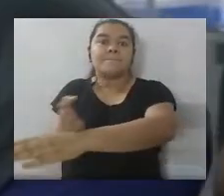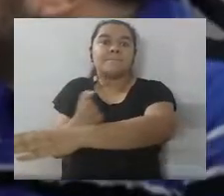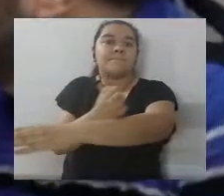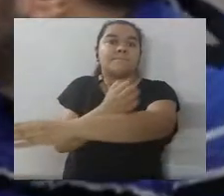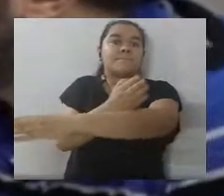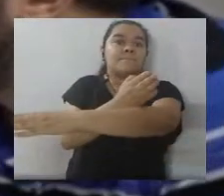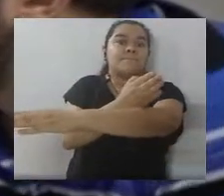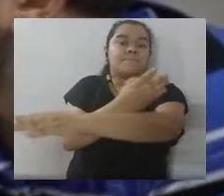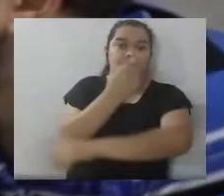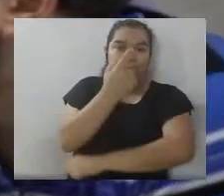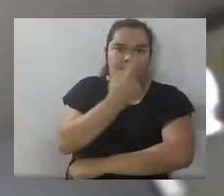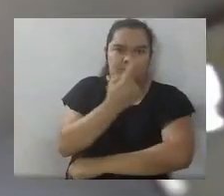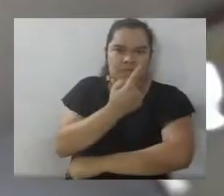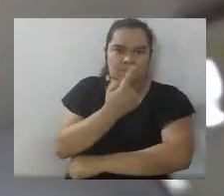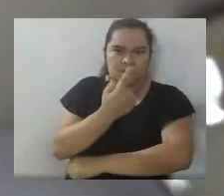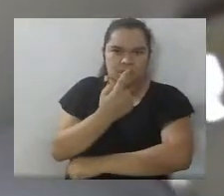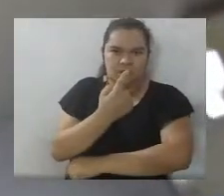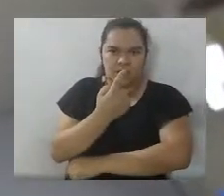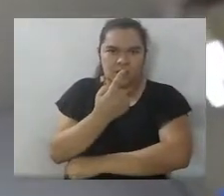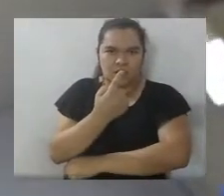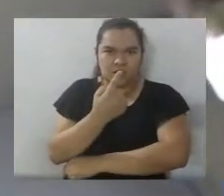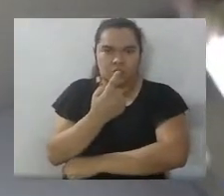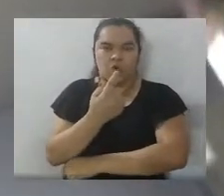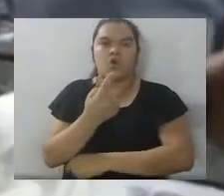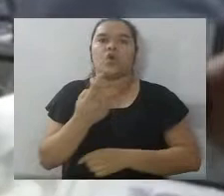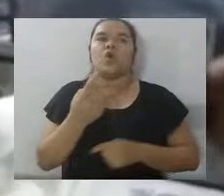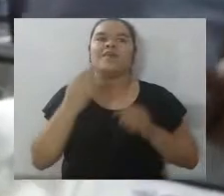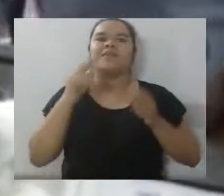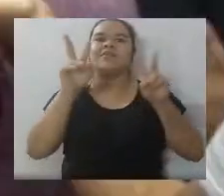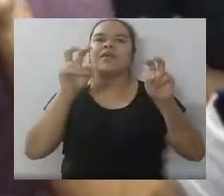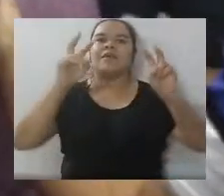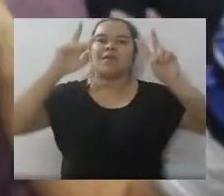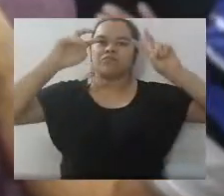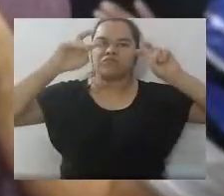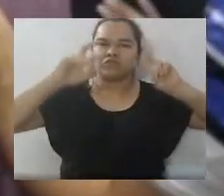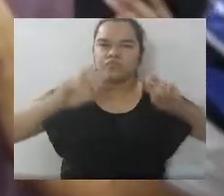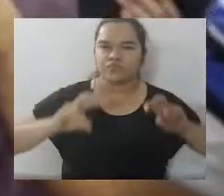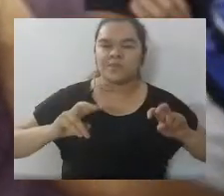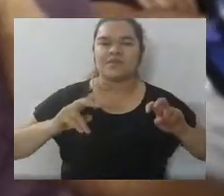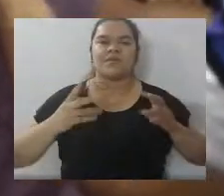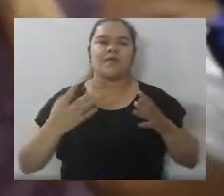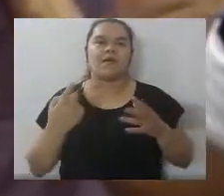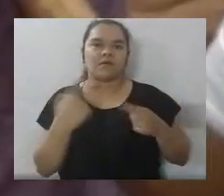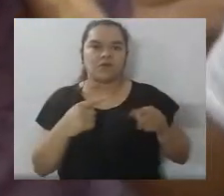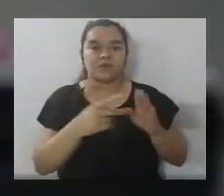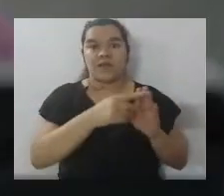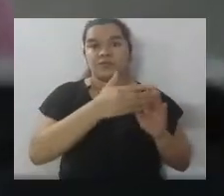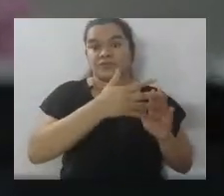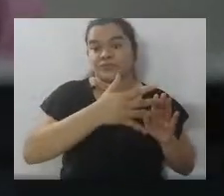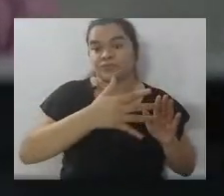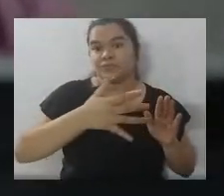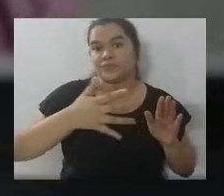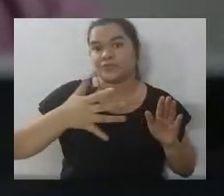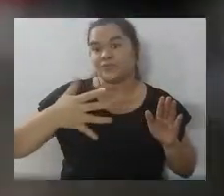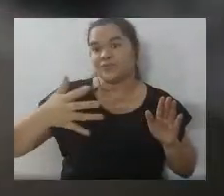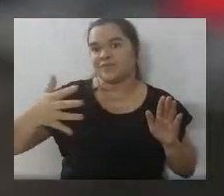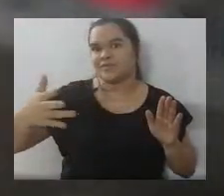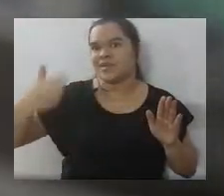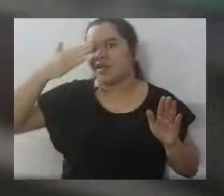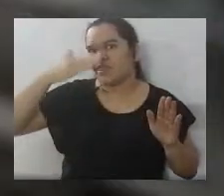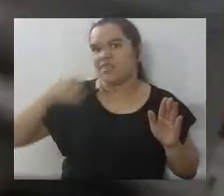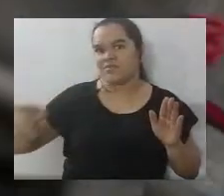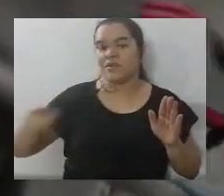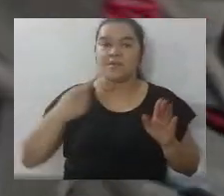tecnologías normalmente es a través de la parte académica y es de la casa de estudio que es la que brinda